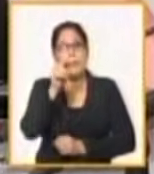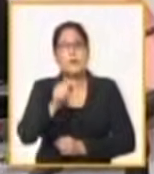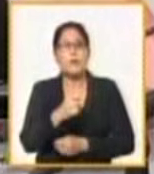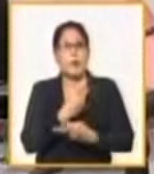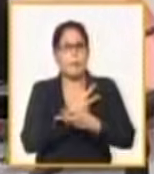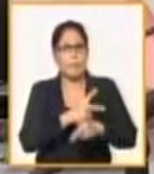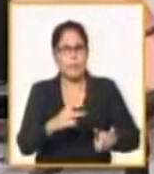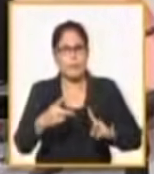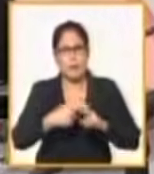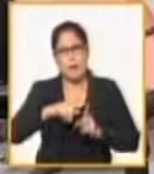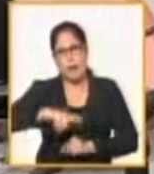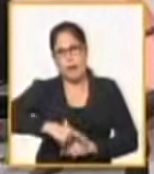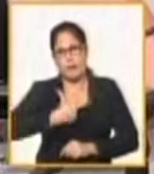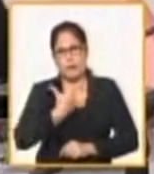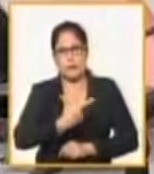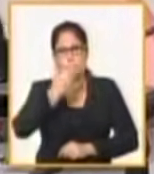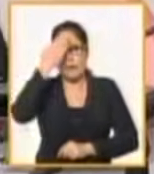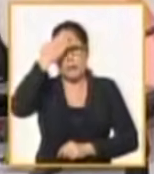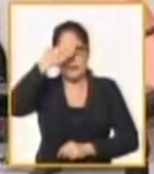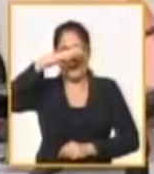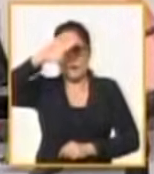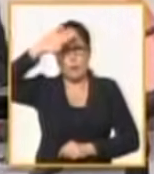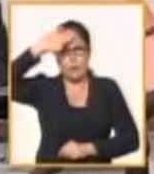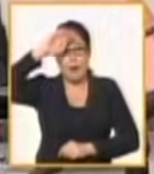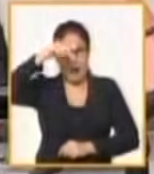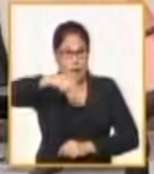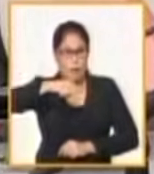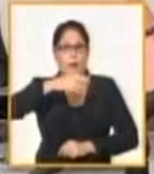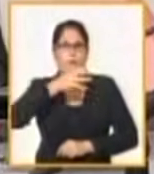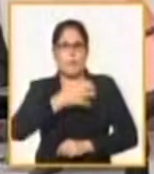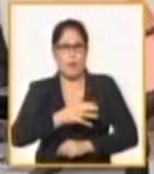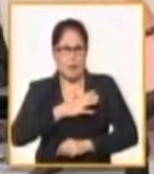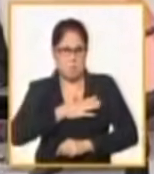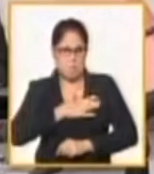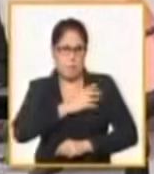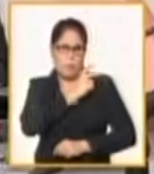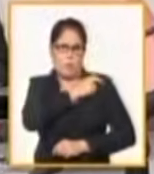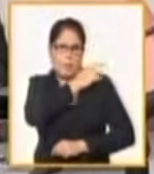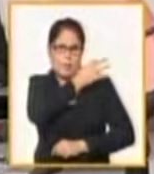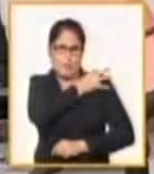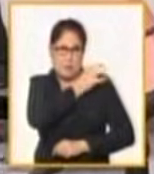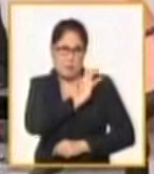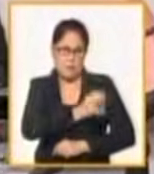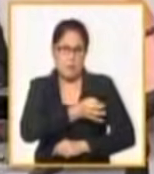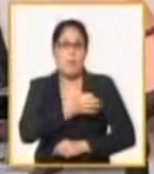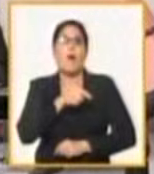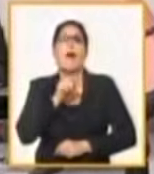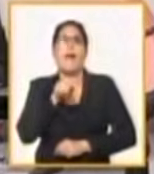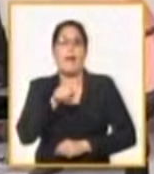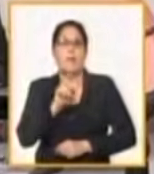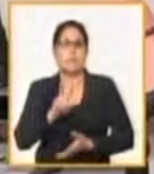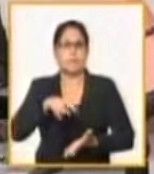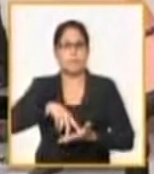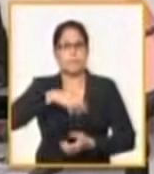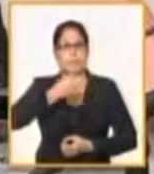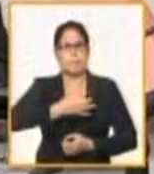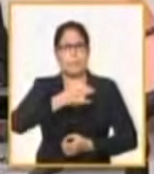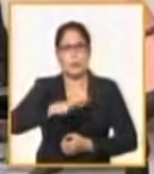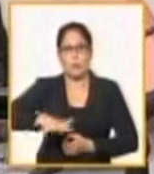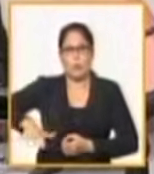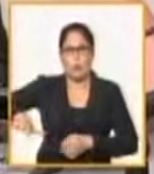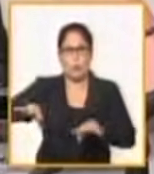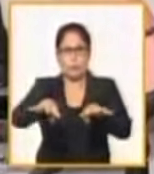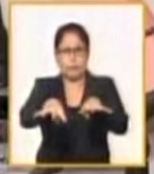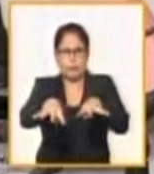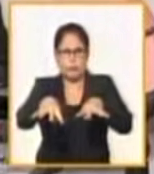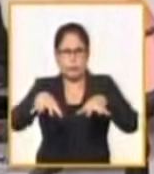y artistas cubanos, pues el comandante en jefe Fidel Castro Ruz intervino ante aquel auditorio en